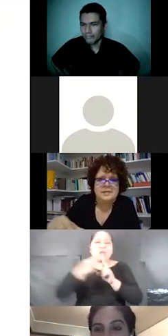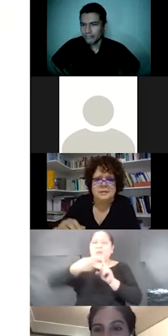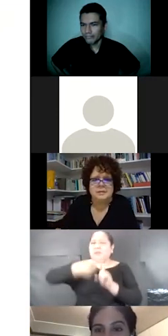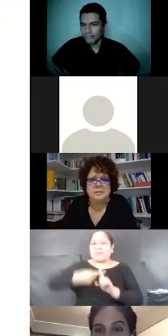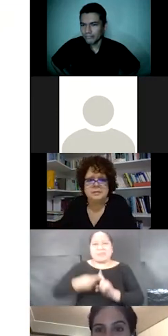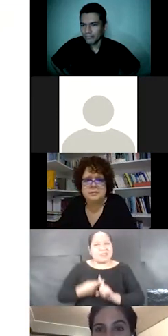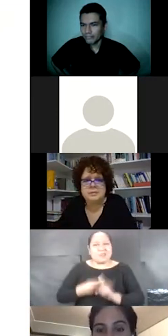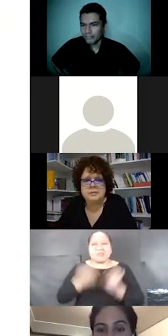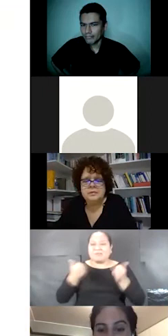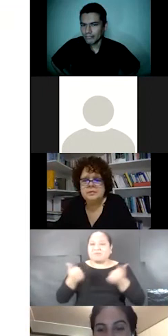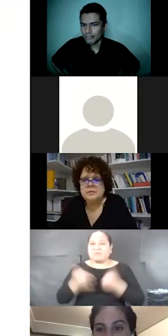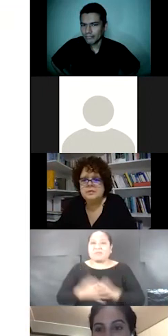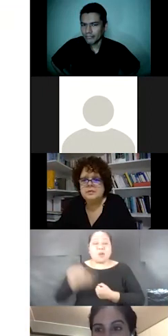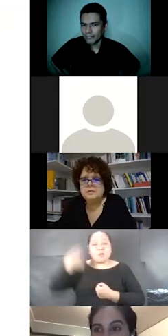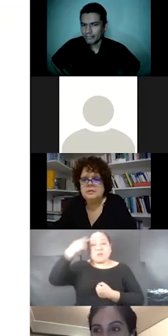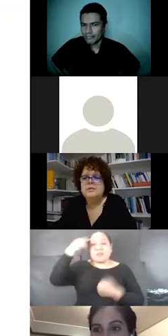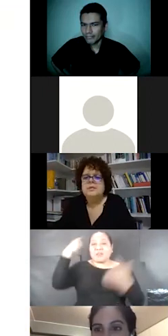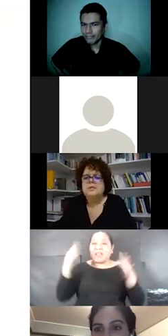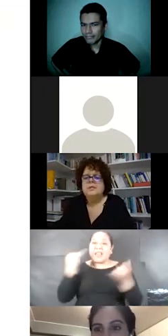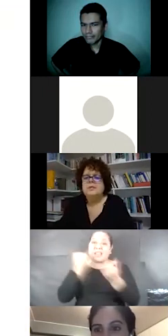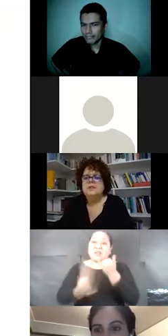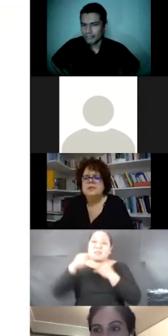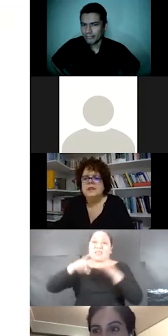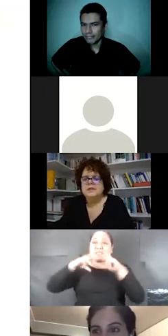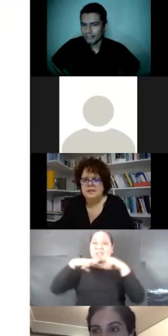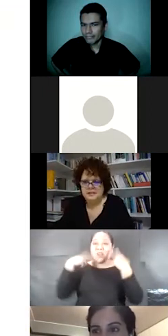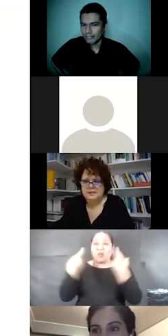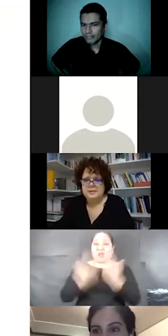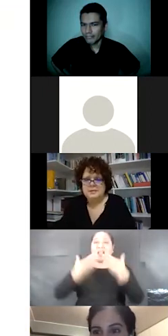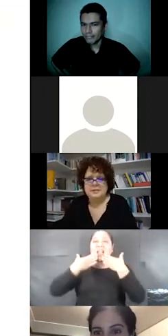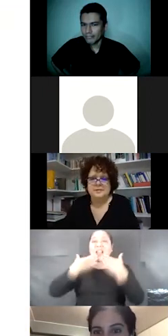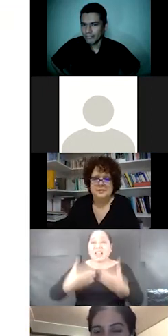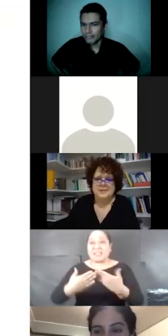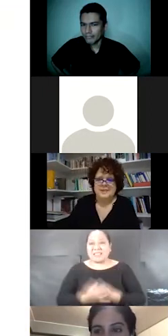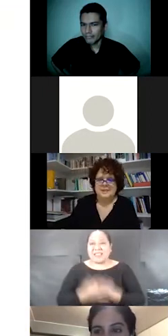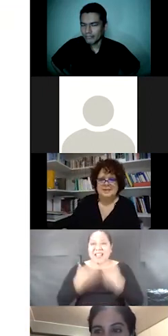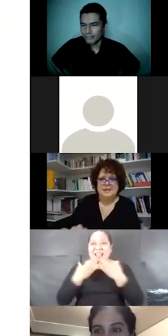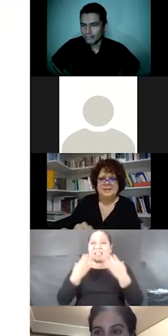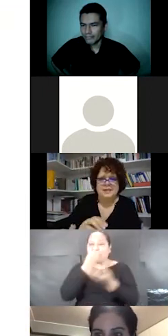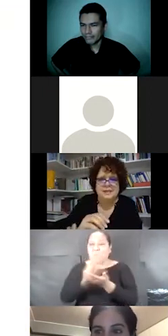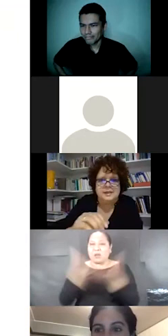que con esto cerramos el evento. Muchísimas gracias. Buenas noches.